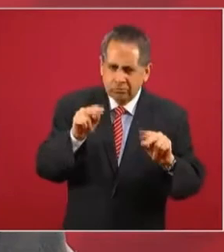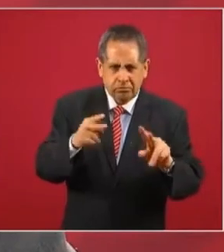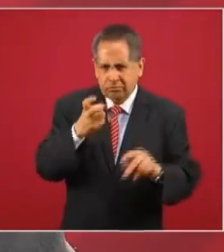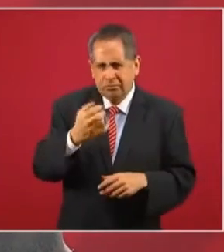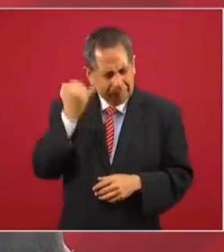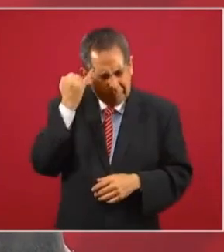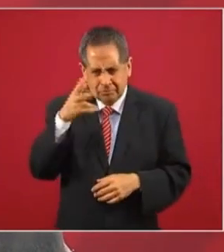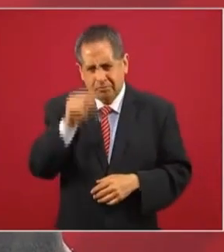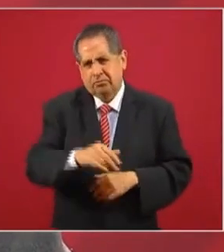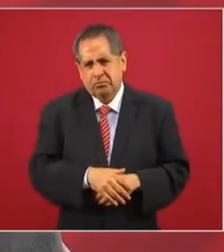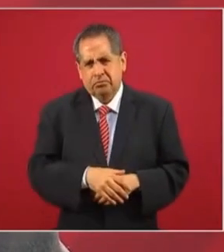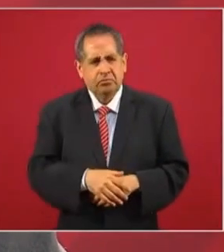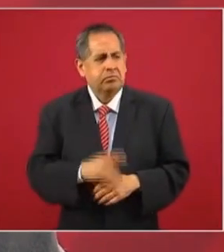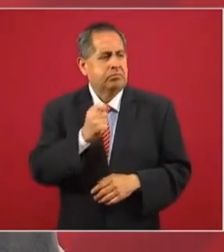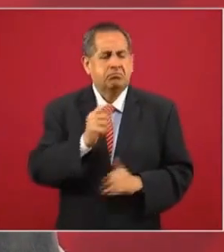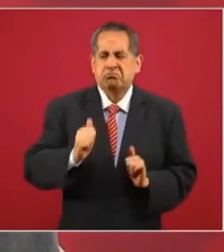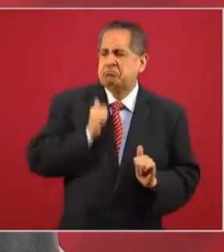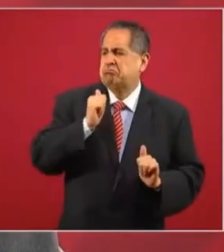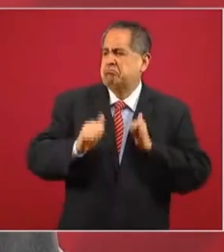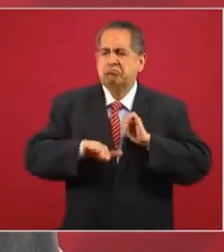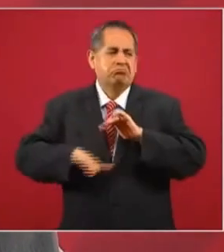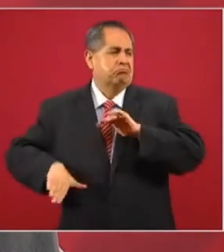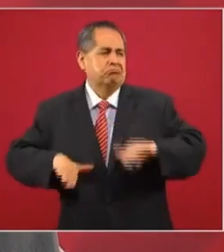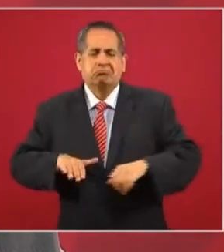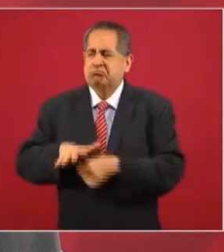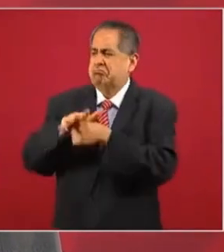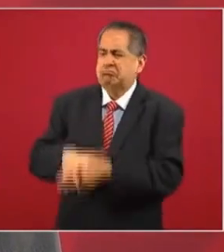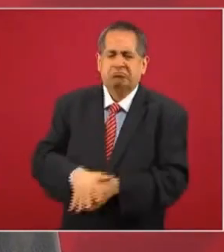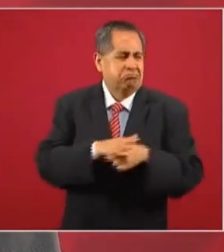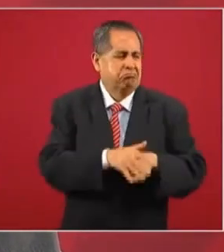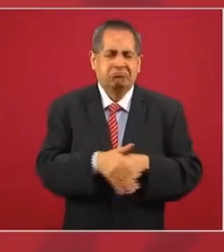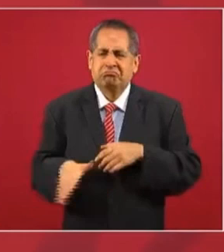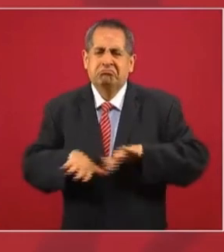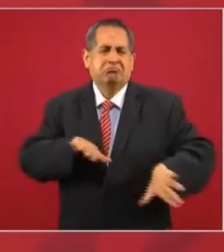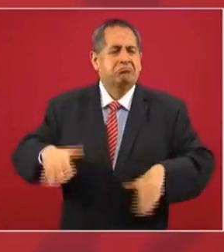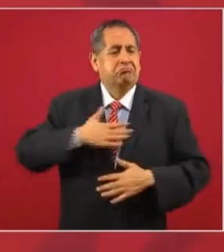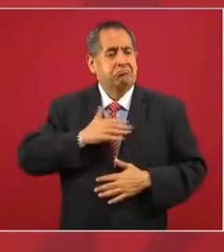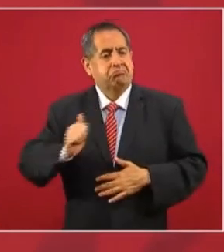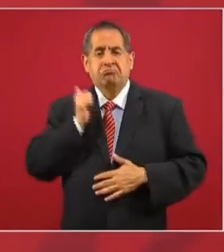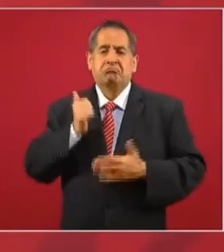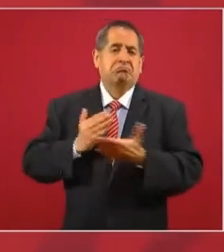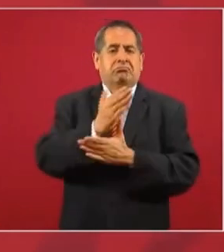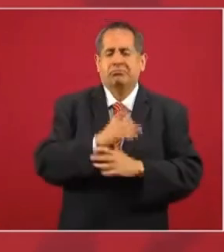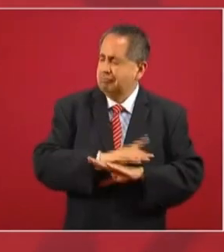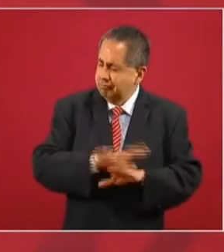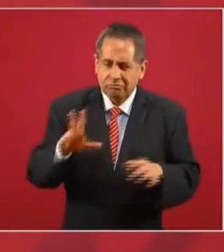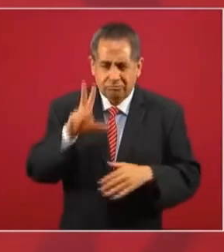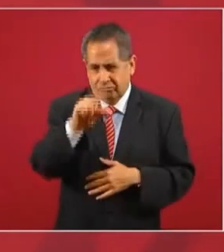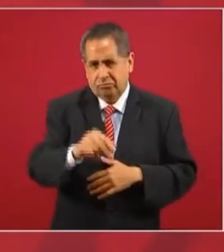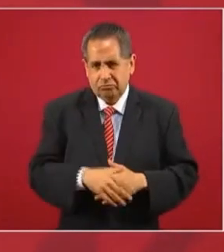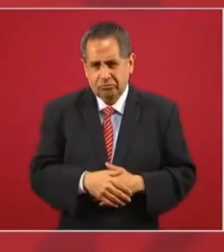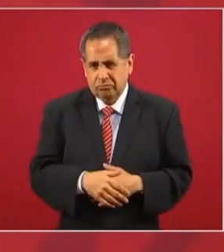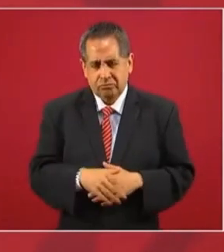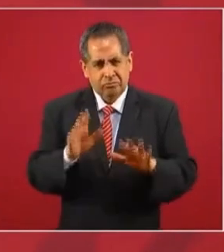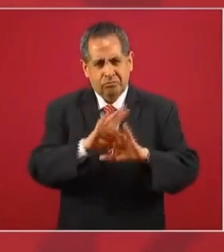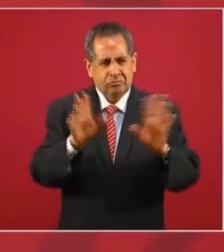y que hay que triunfar a toda costa sin escrúpulos morales de ninguna índole. Y ya lo he dicho, nada de que la